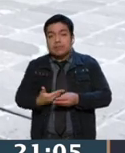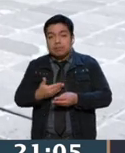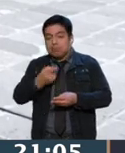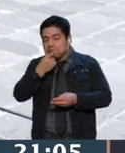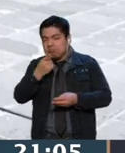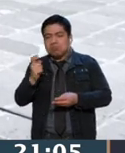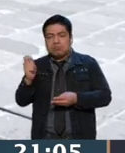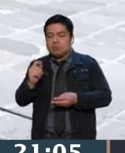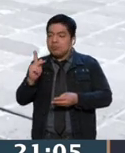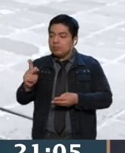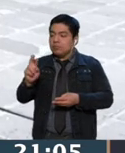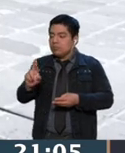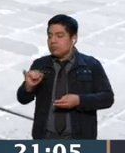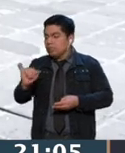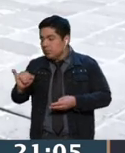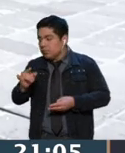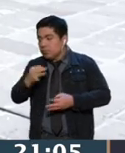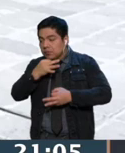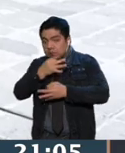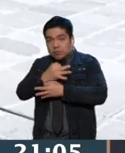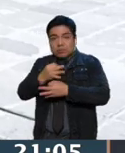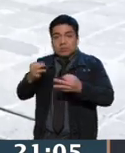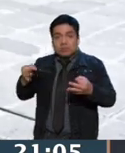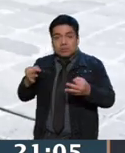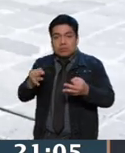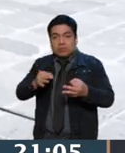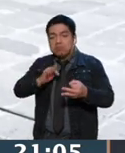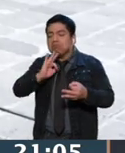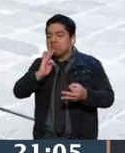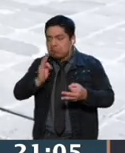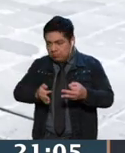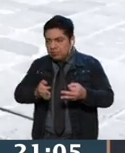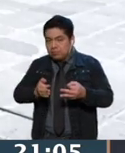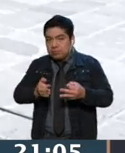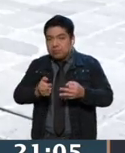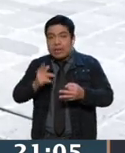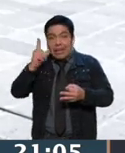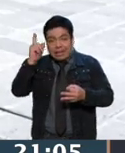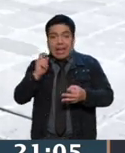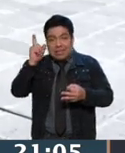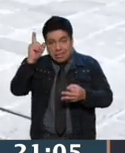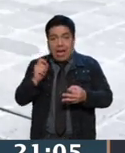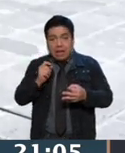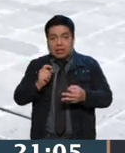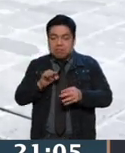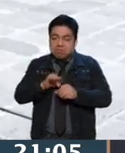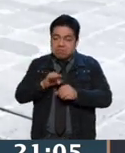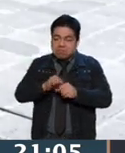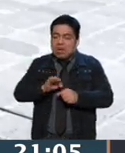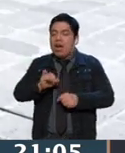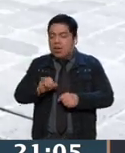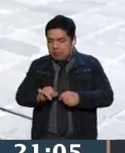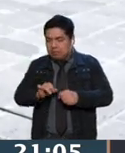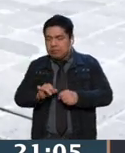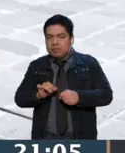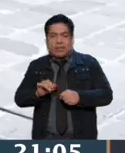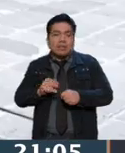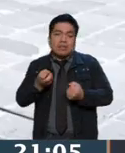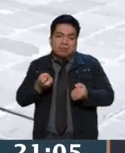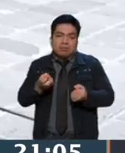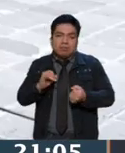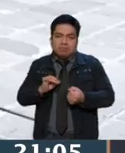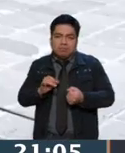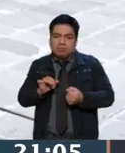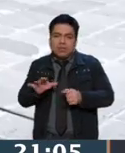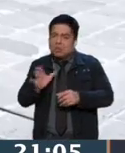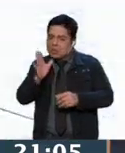el PRI anuncie que votará a favor de la reforma de pensiones y aseguró que no se puede vivir tanto tiempo